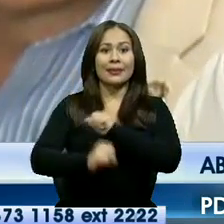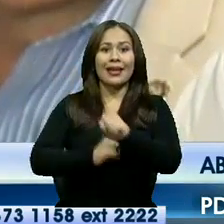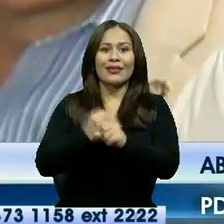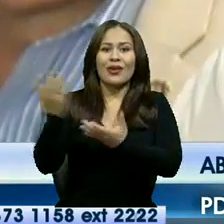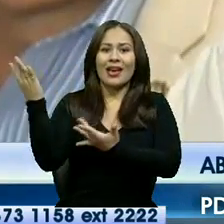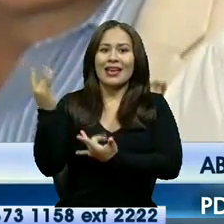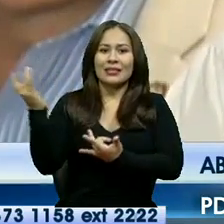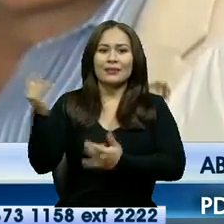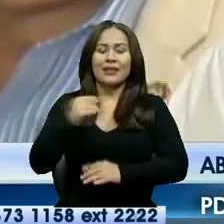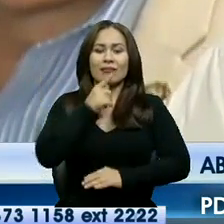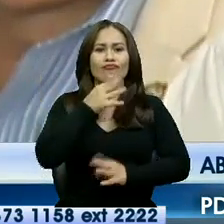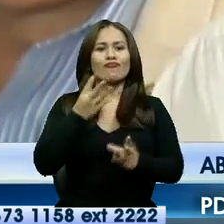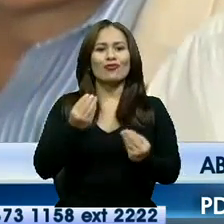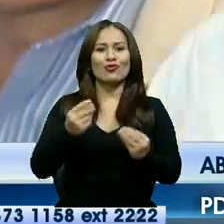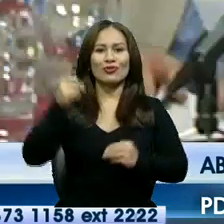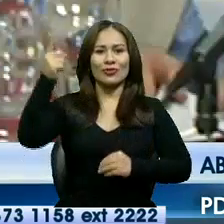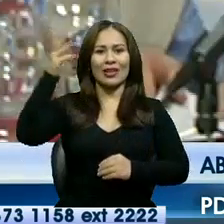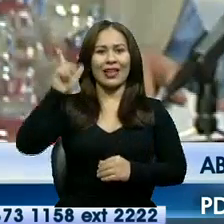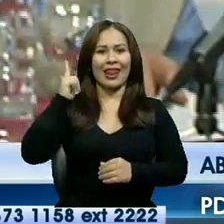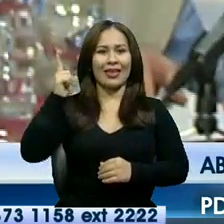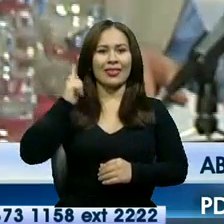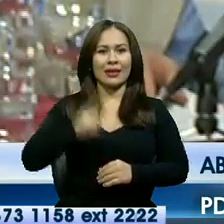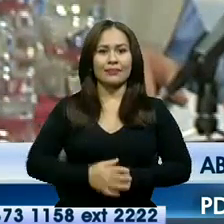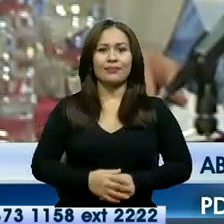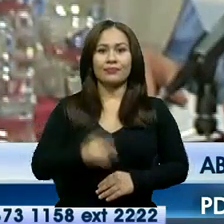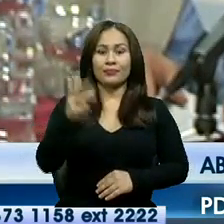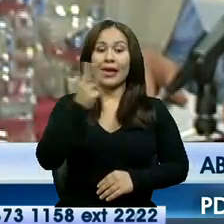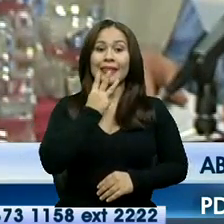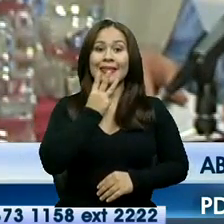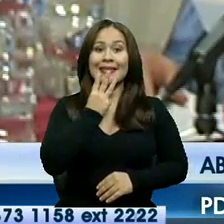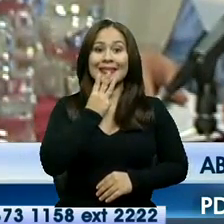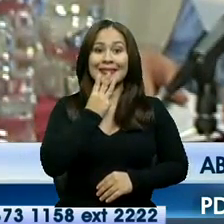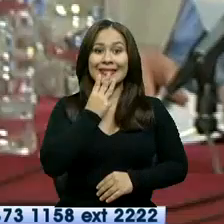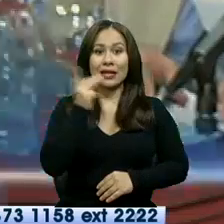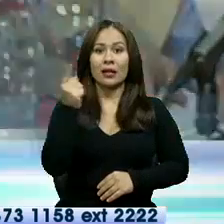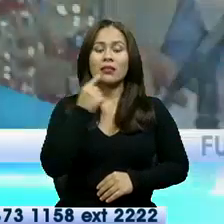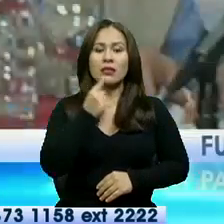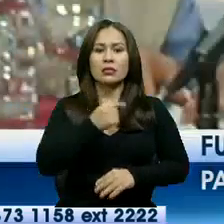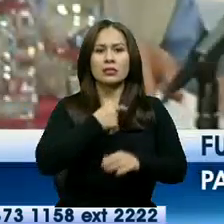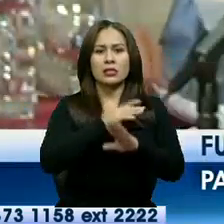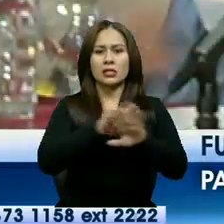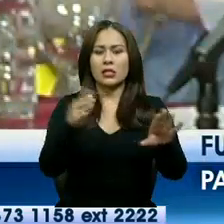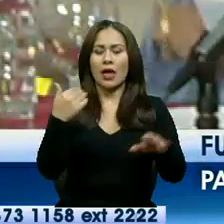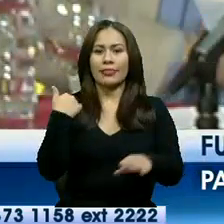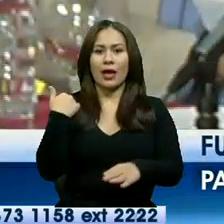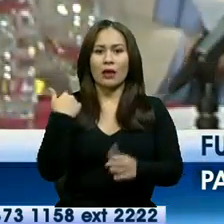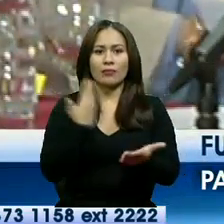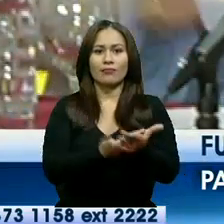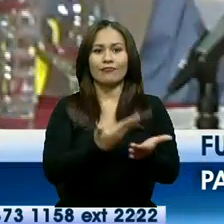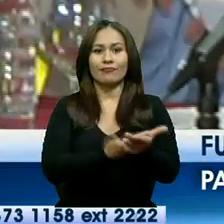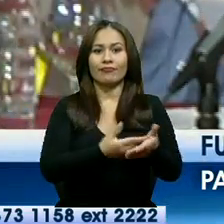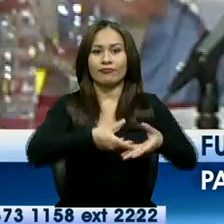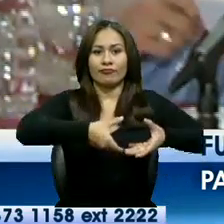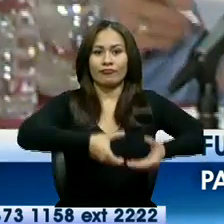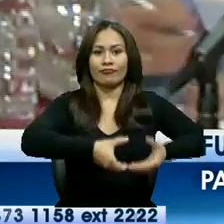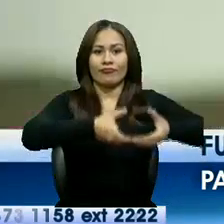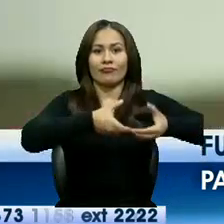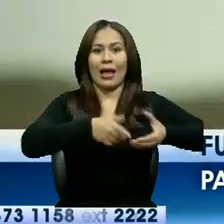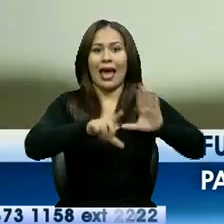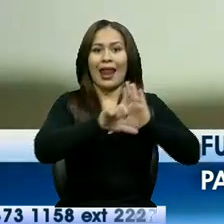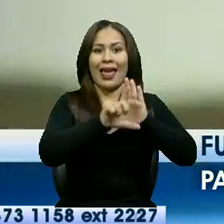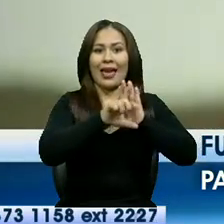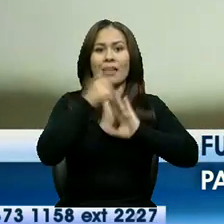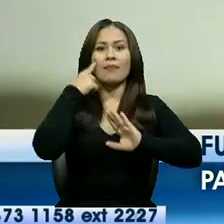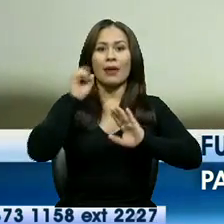esperando con lealtad a su líder. Bucaram Puley también señaló que ya tiene en sus manos la documentación que da luz